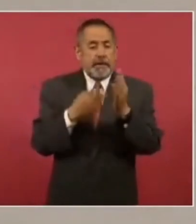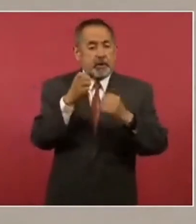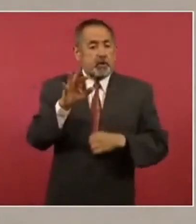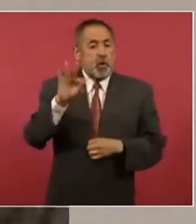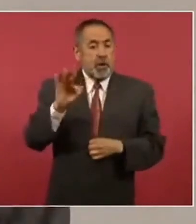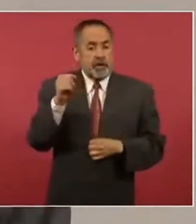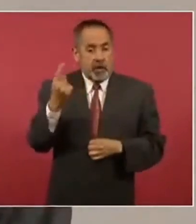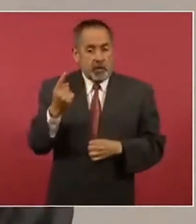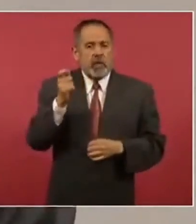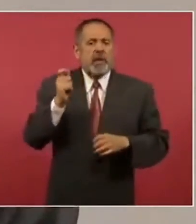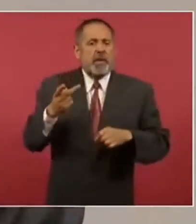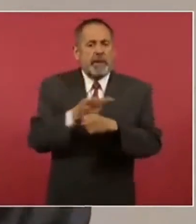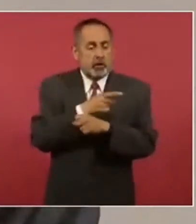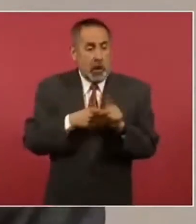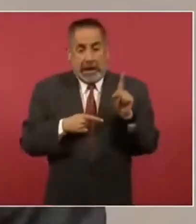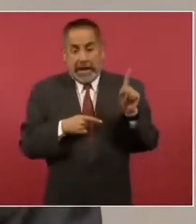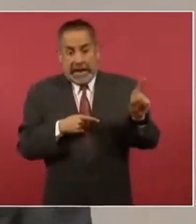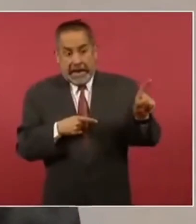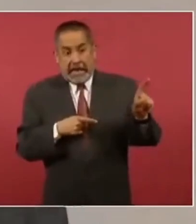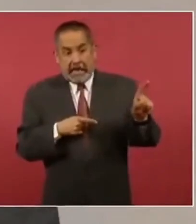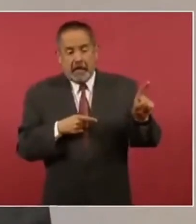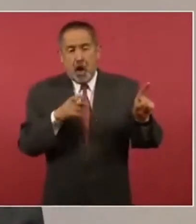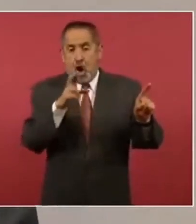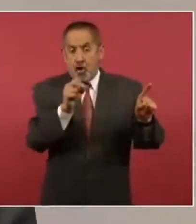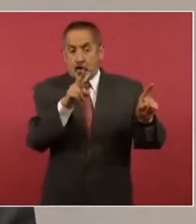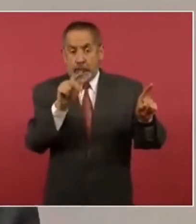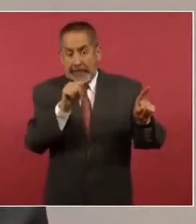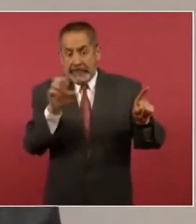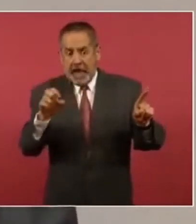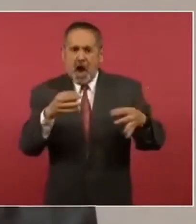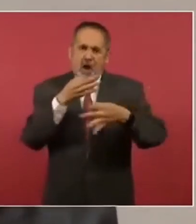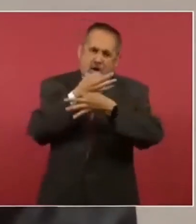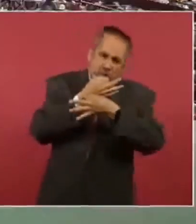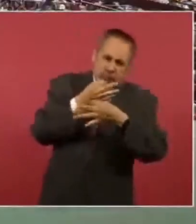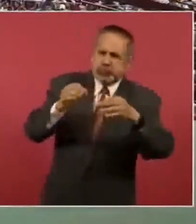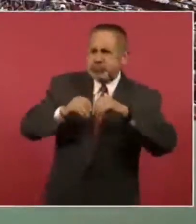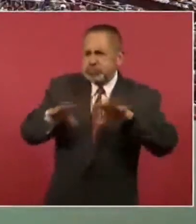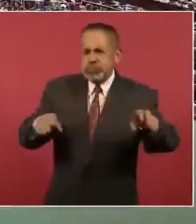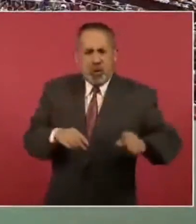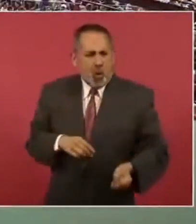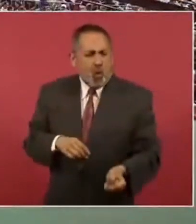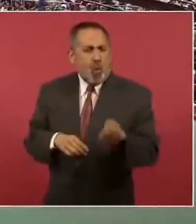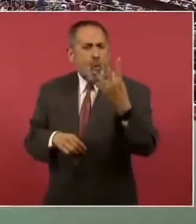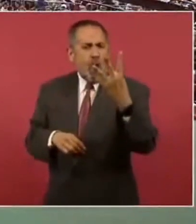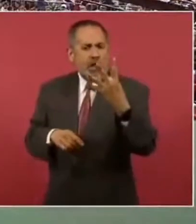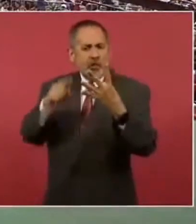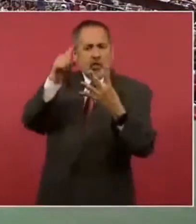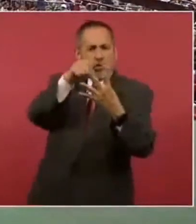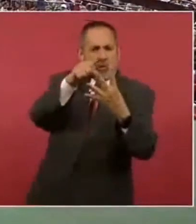1941, expuso al mundo cuatro libertades